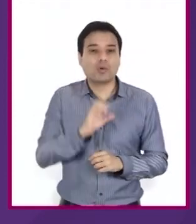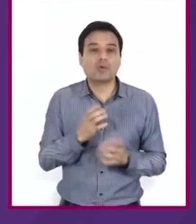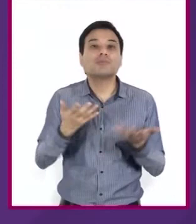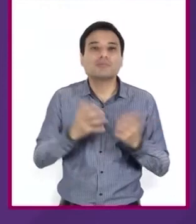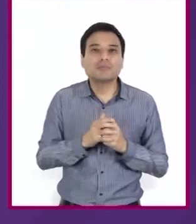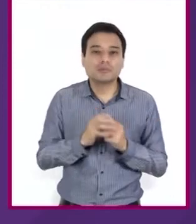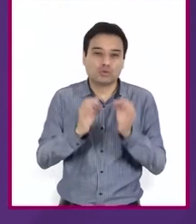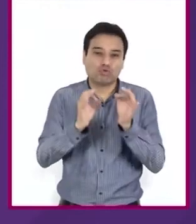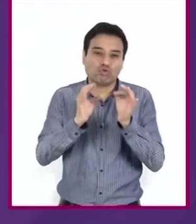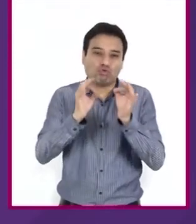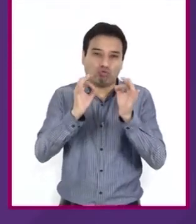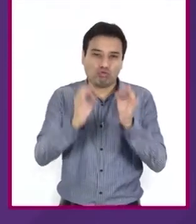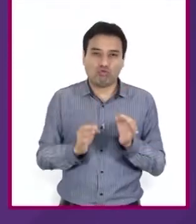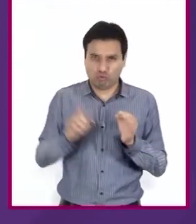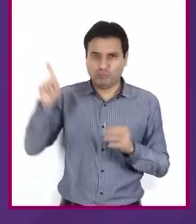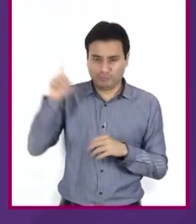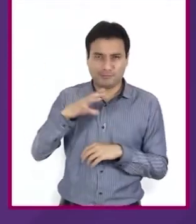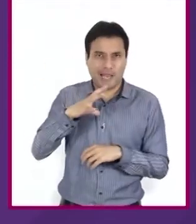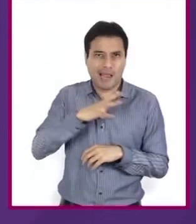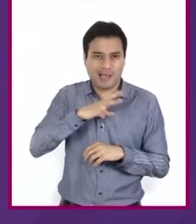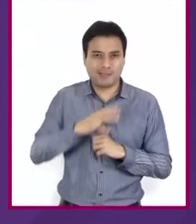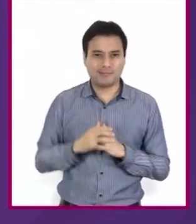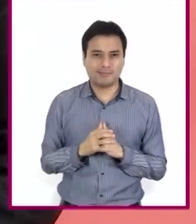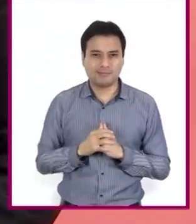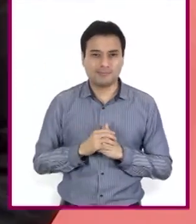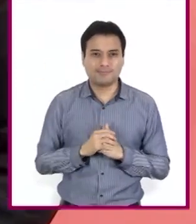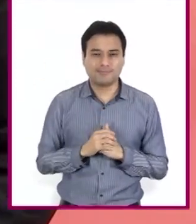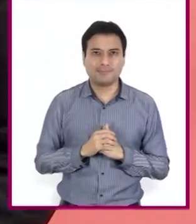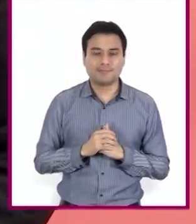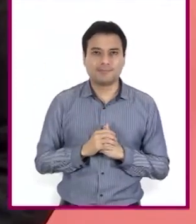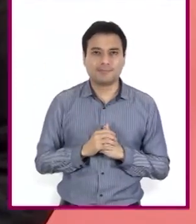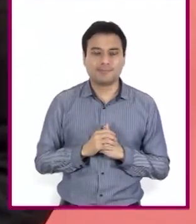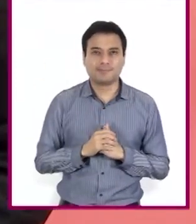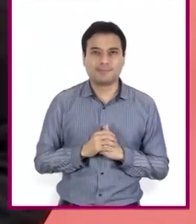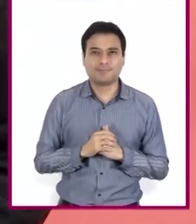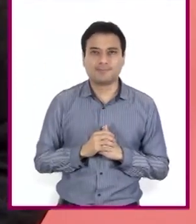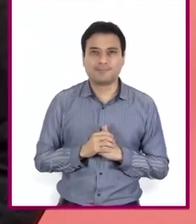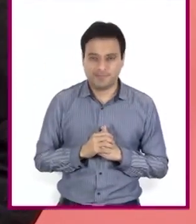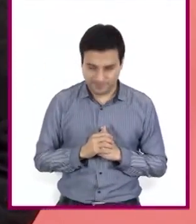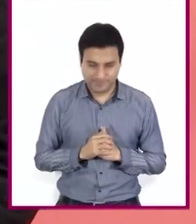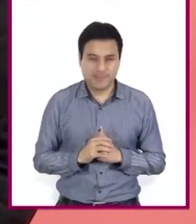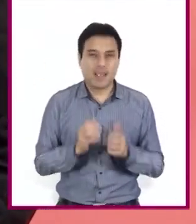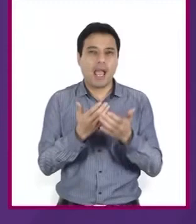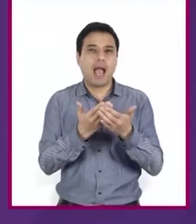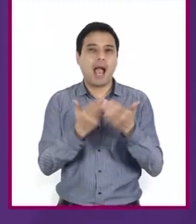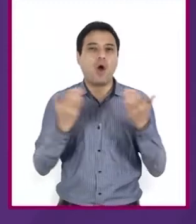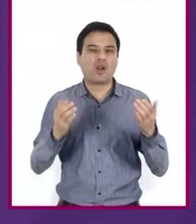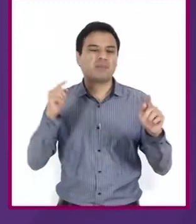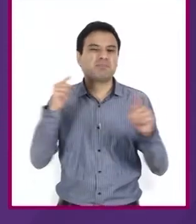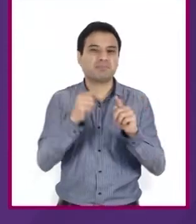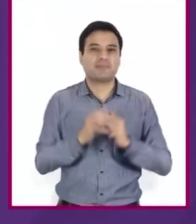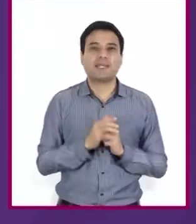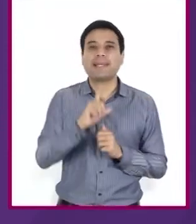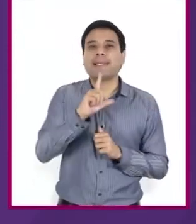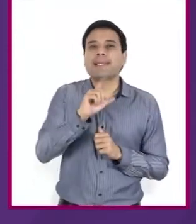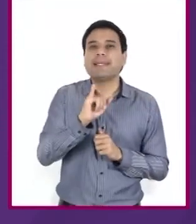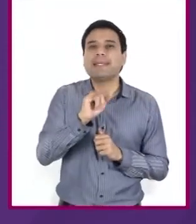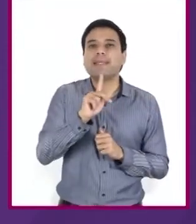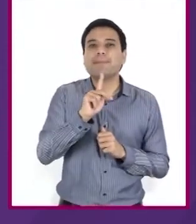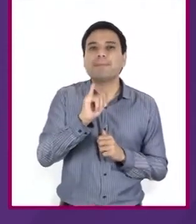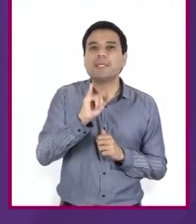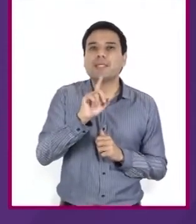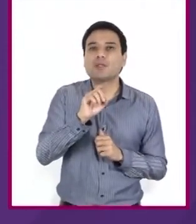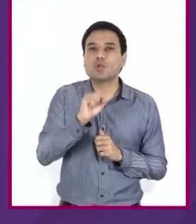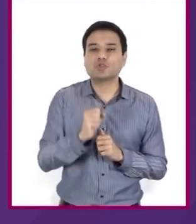los vértices de la figura, aunque no se indiquen. Ahora hablaremos de los lípidos. Son el material energético